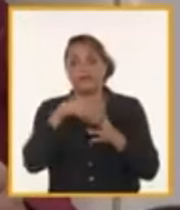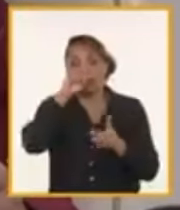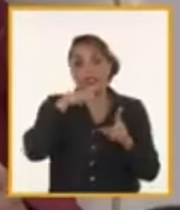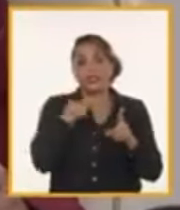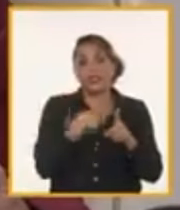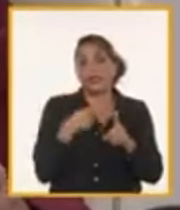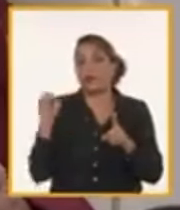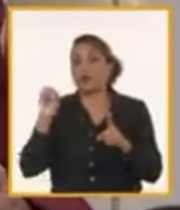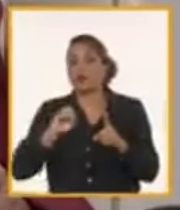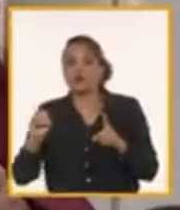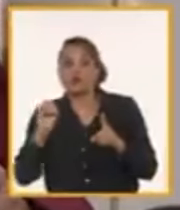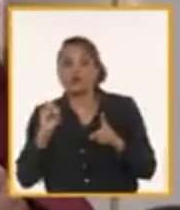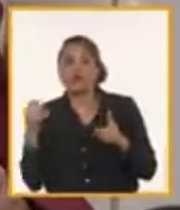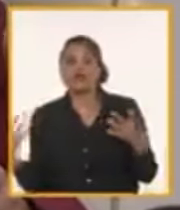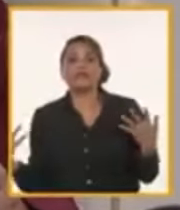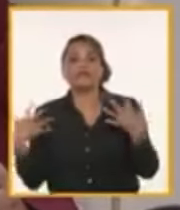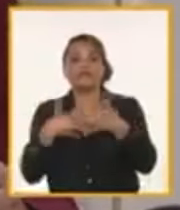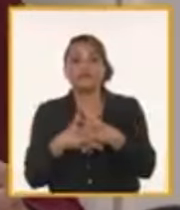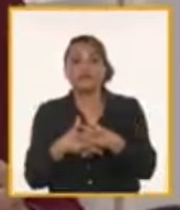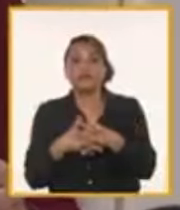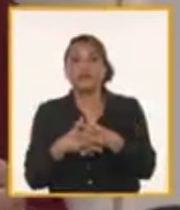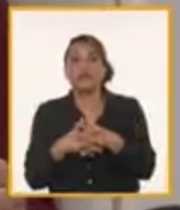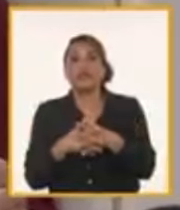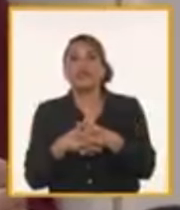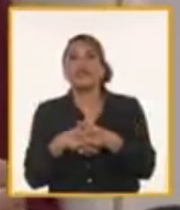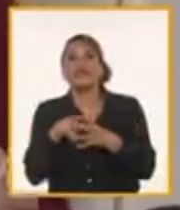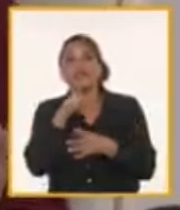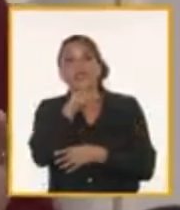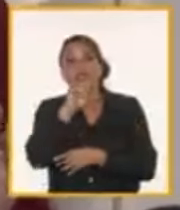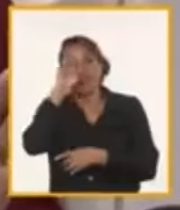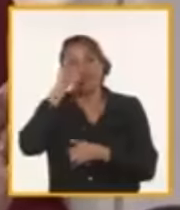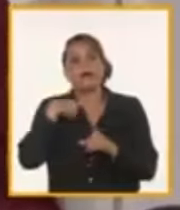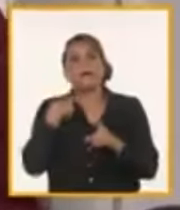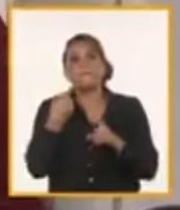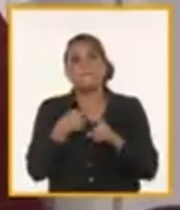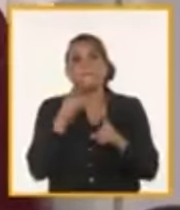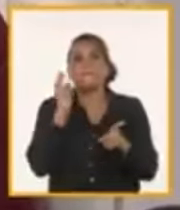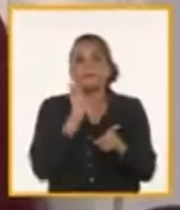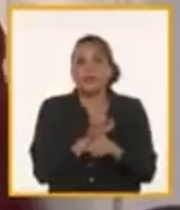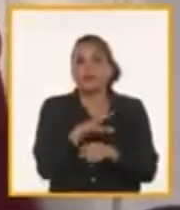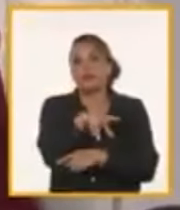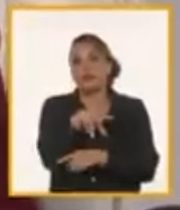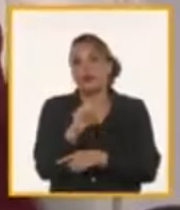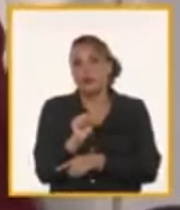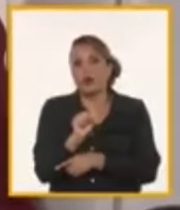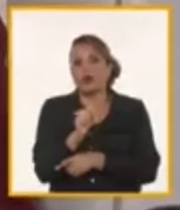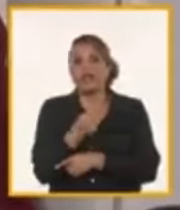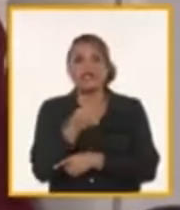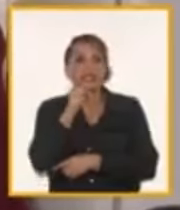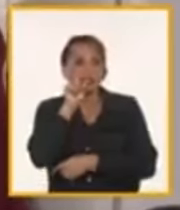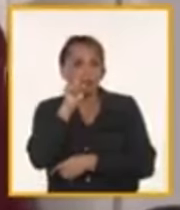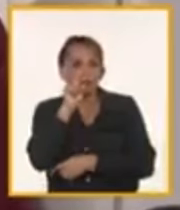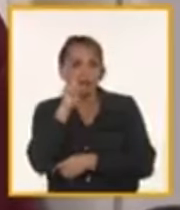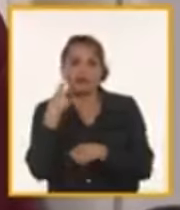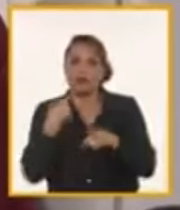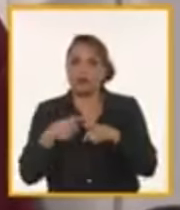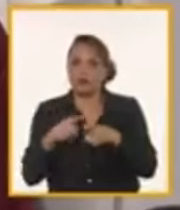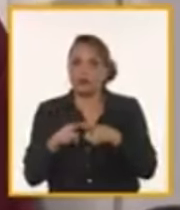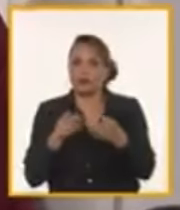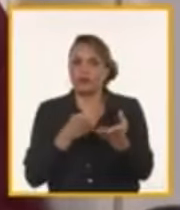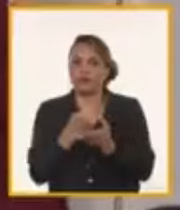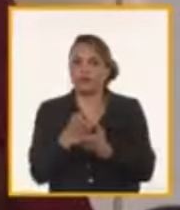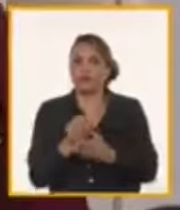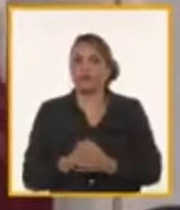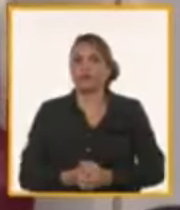culminación del curso 24 para los continuant y el 16 de septiembre exactamente como decían los colegas del barona con comienza el